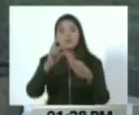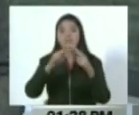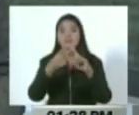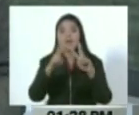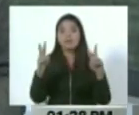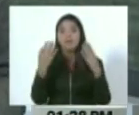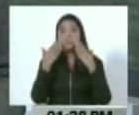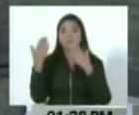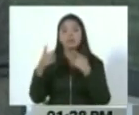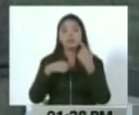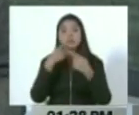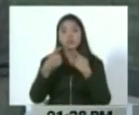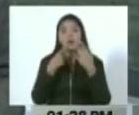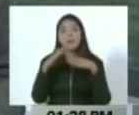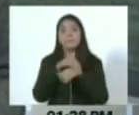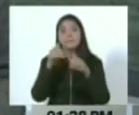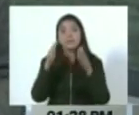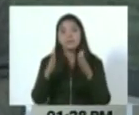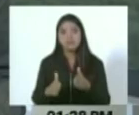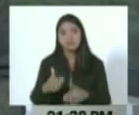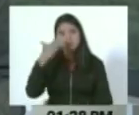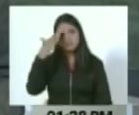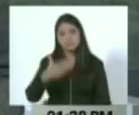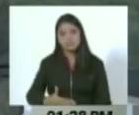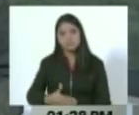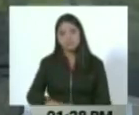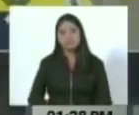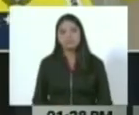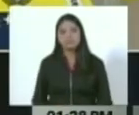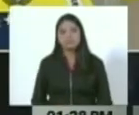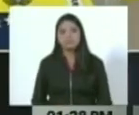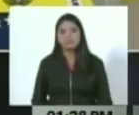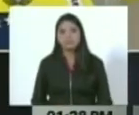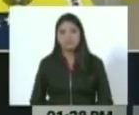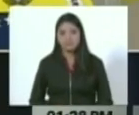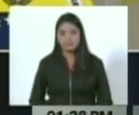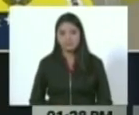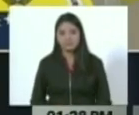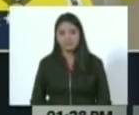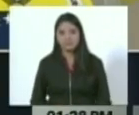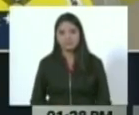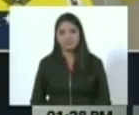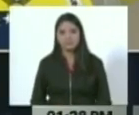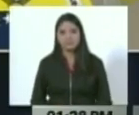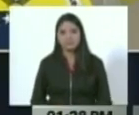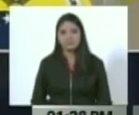Ofrece importantes declaraciones el ministro mayor general Néstor Reverol.